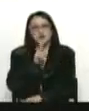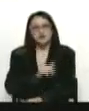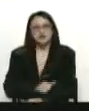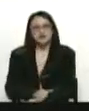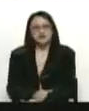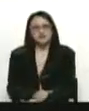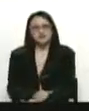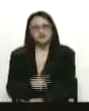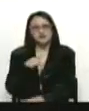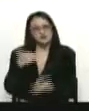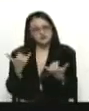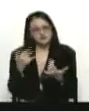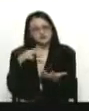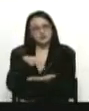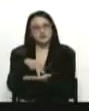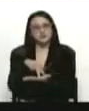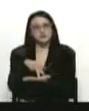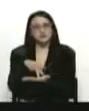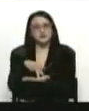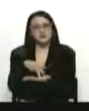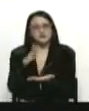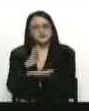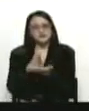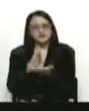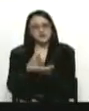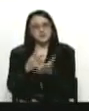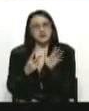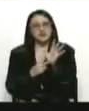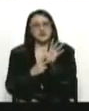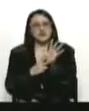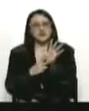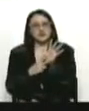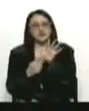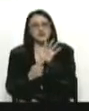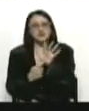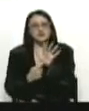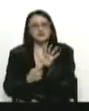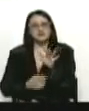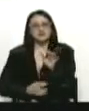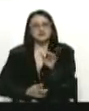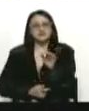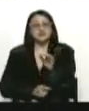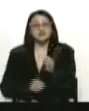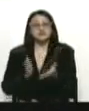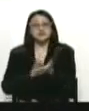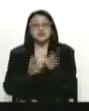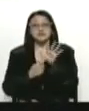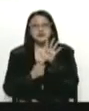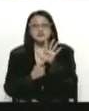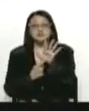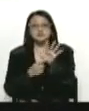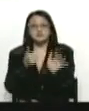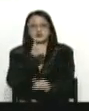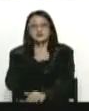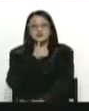aquí estamos, de pie, siempre con nuestra verdad y siempre con la perseverancia del ideal